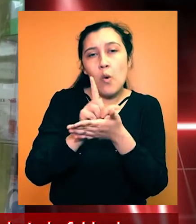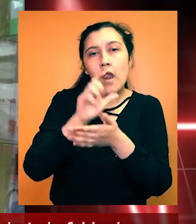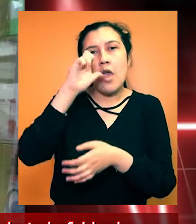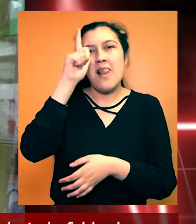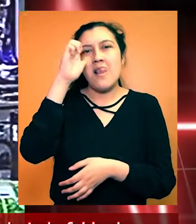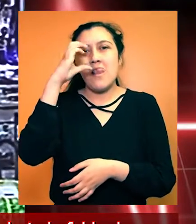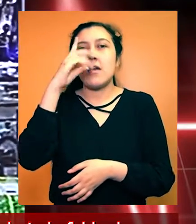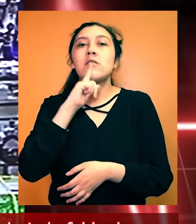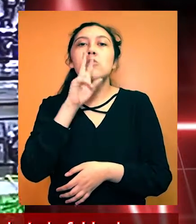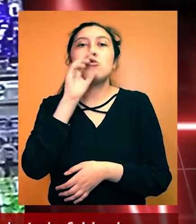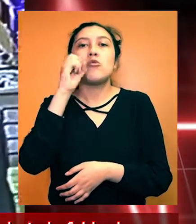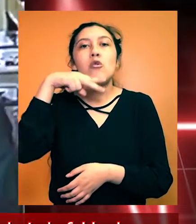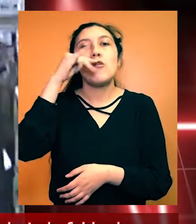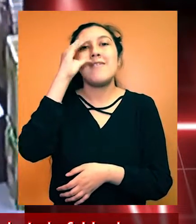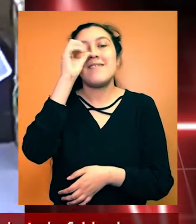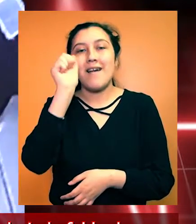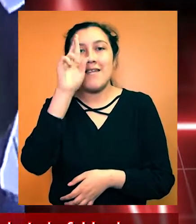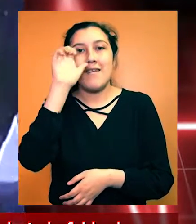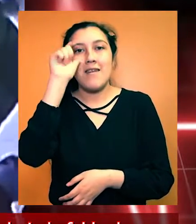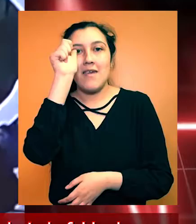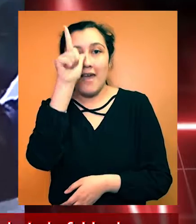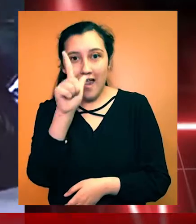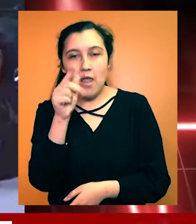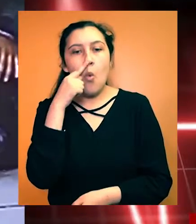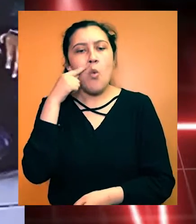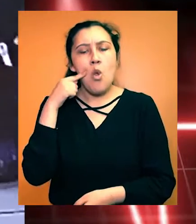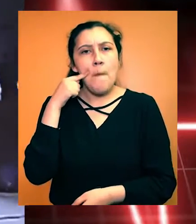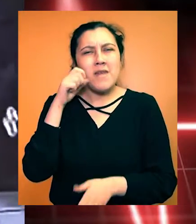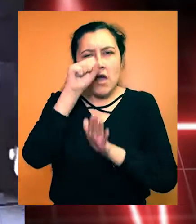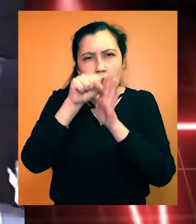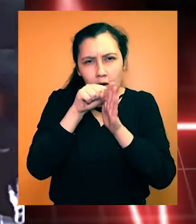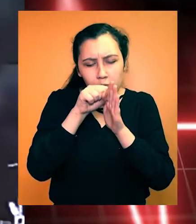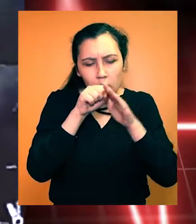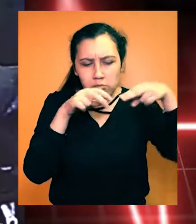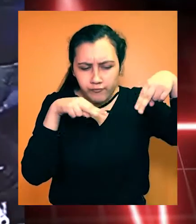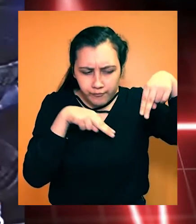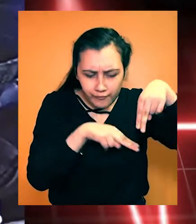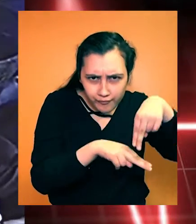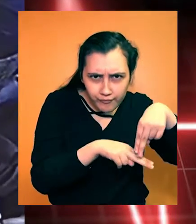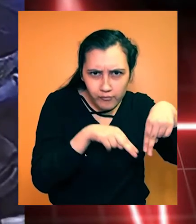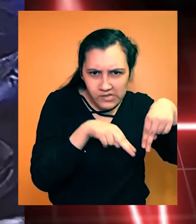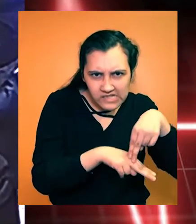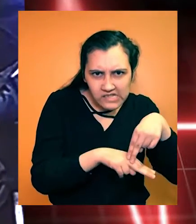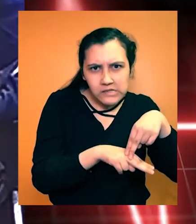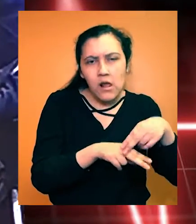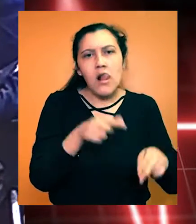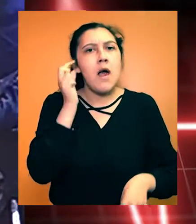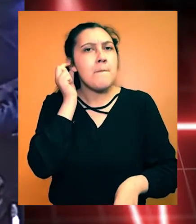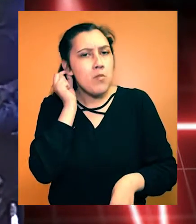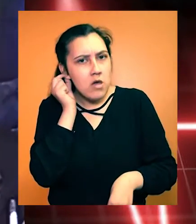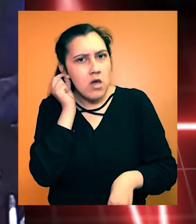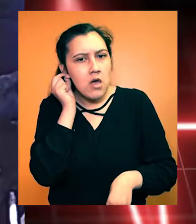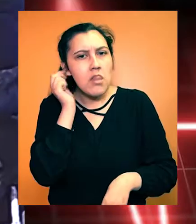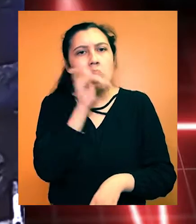Real, lugar en el que el lunes un hombre habría grabado por debajo de la falda a una mujer mientras se ataba las zapatillas, hecho